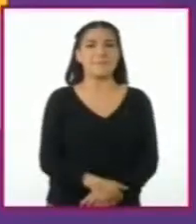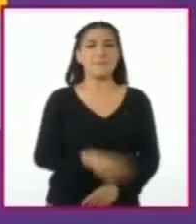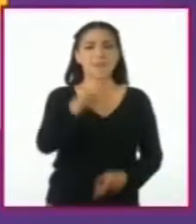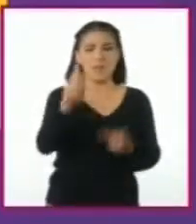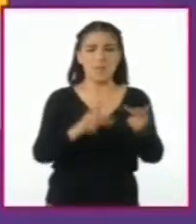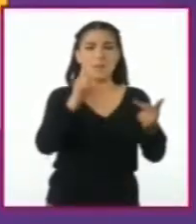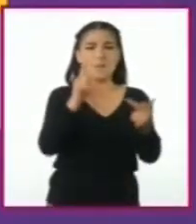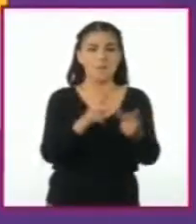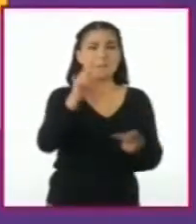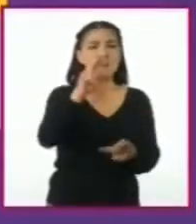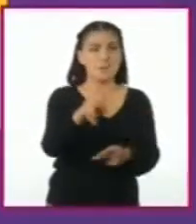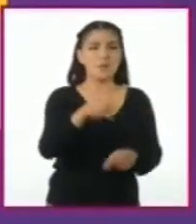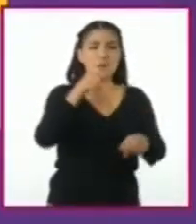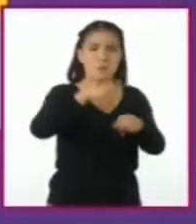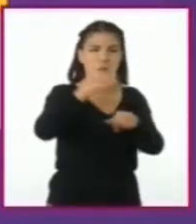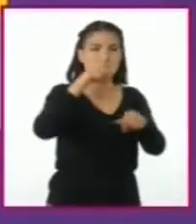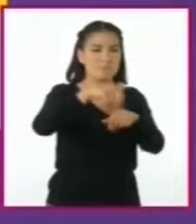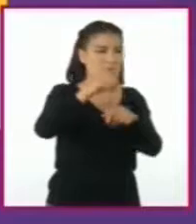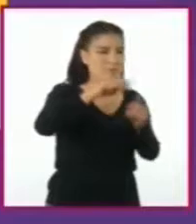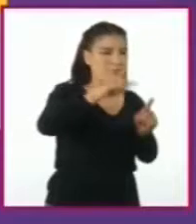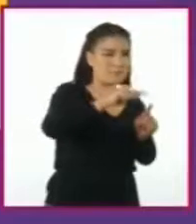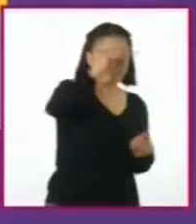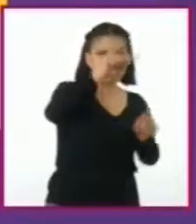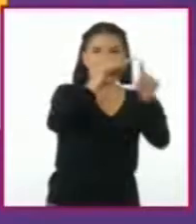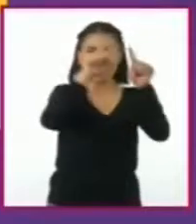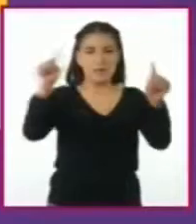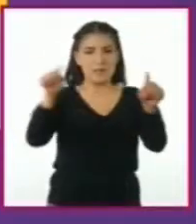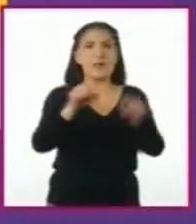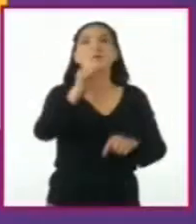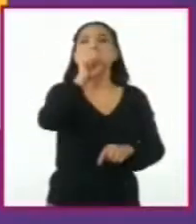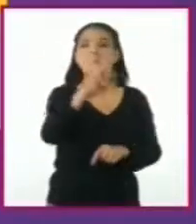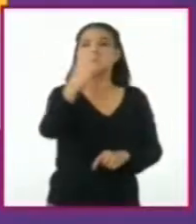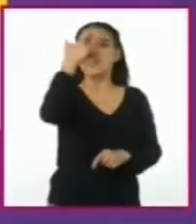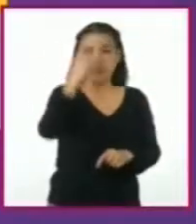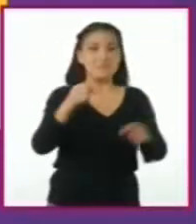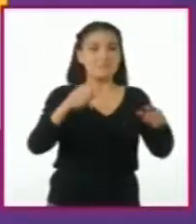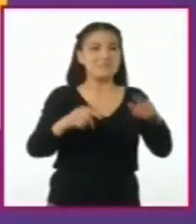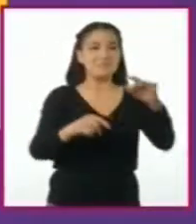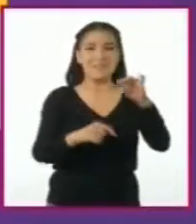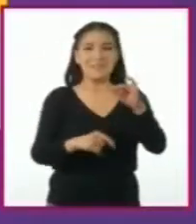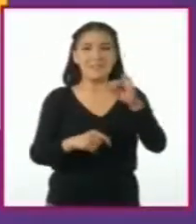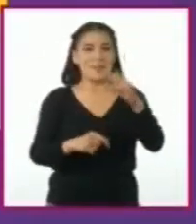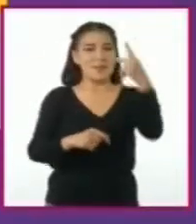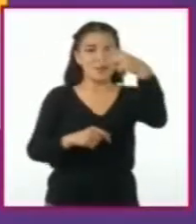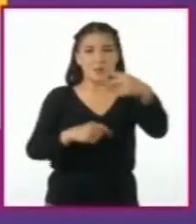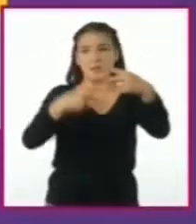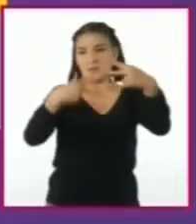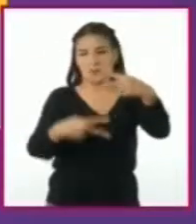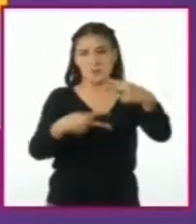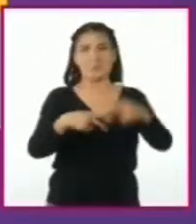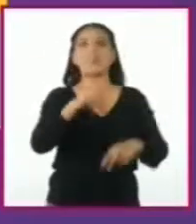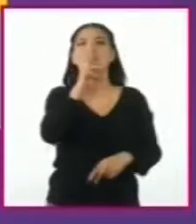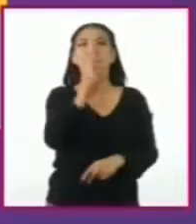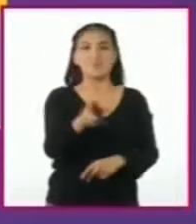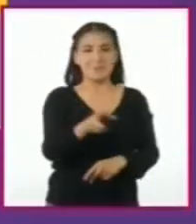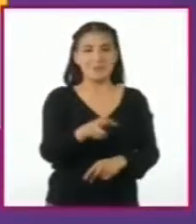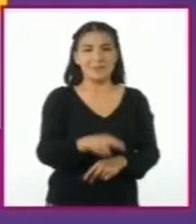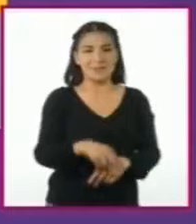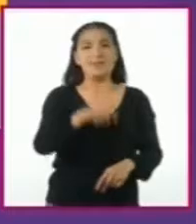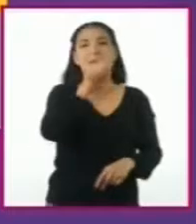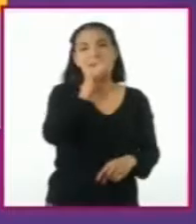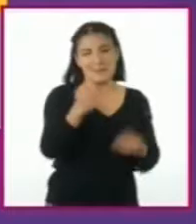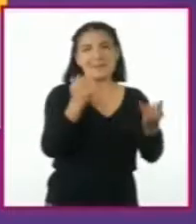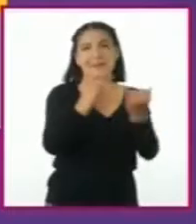los lados homólogos, notamos que ambas razones son la misma, es decir, 2. Por lo tanto, los lados